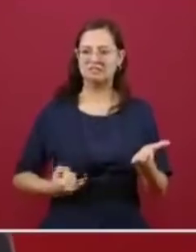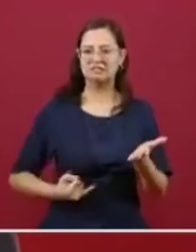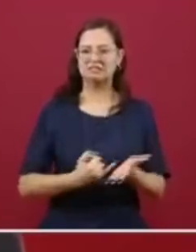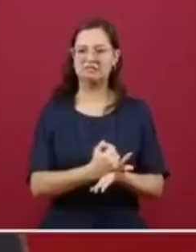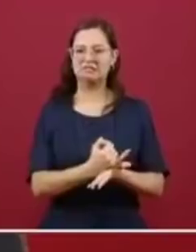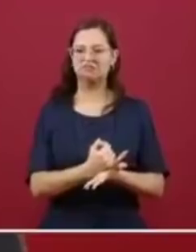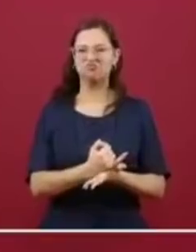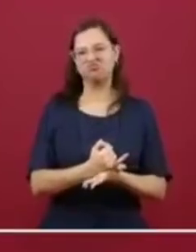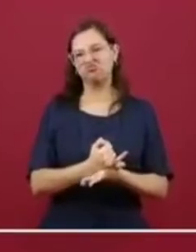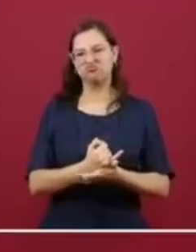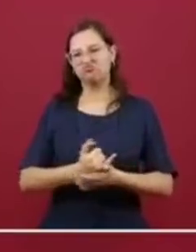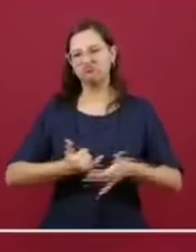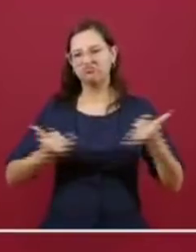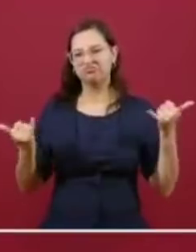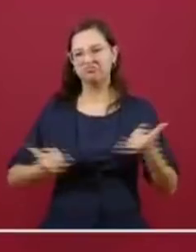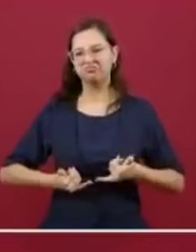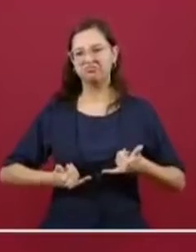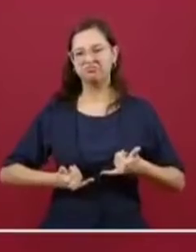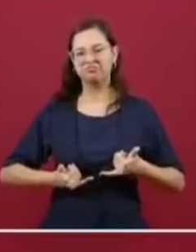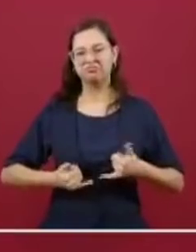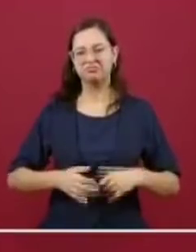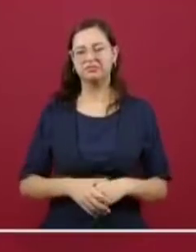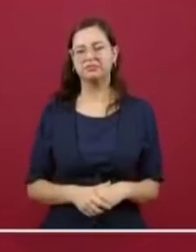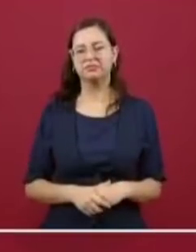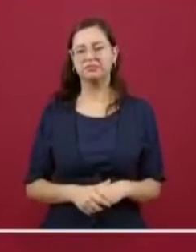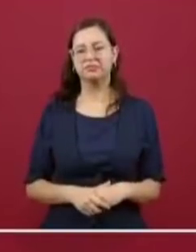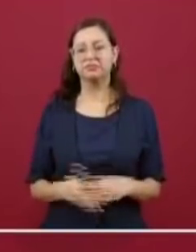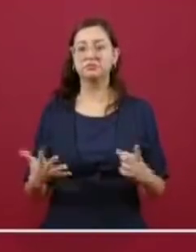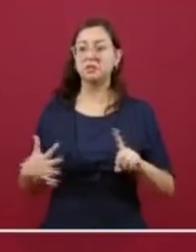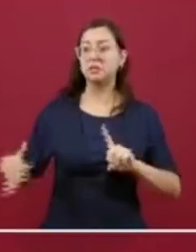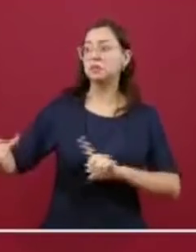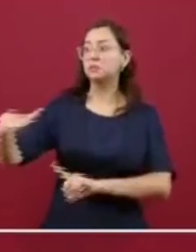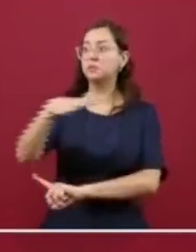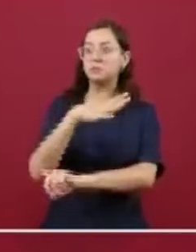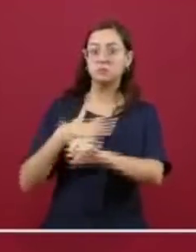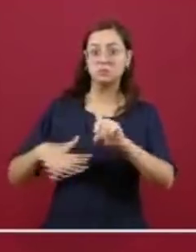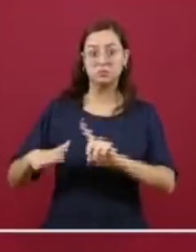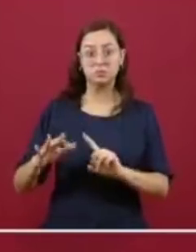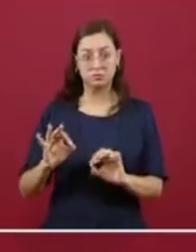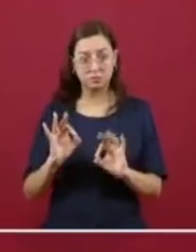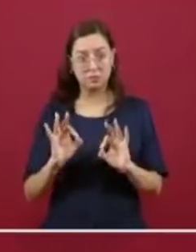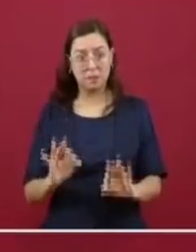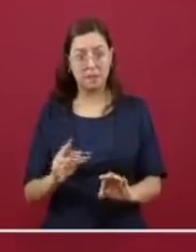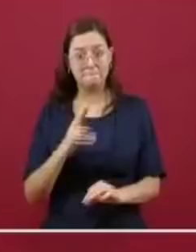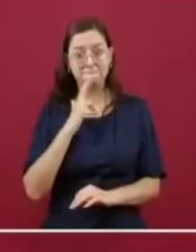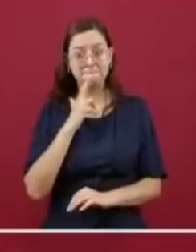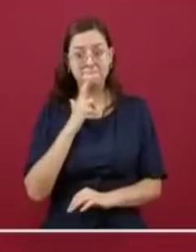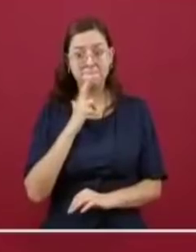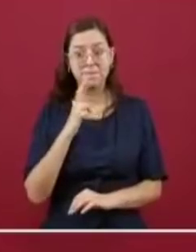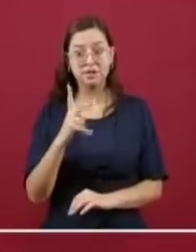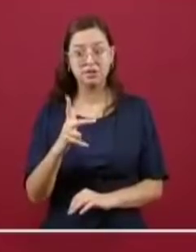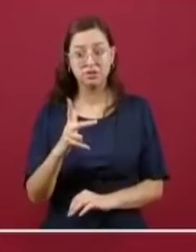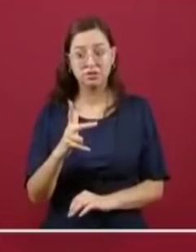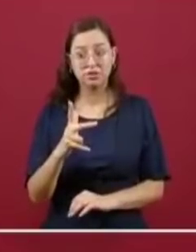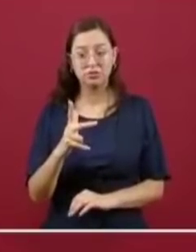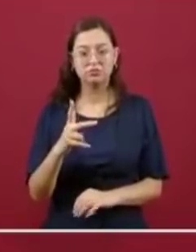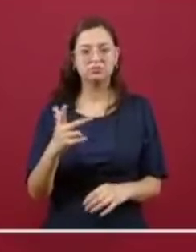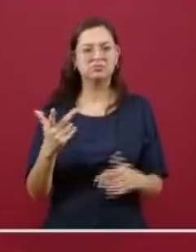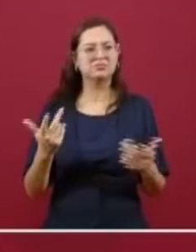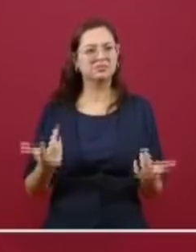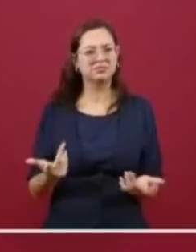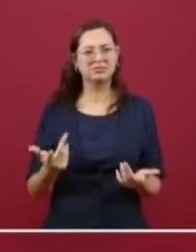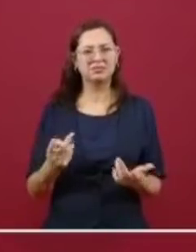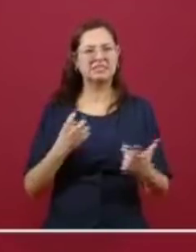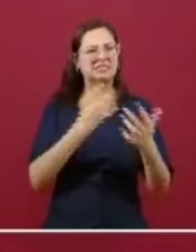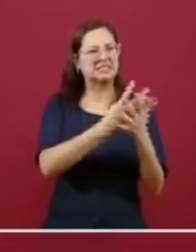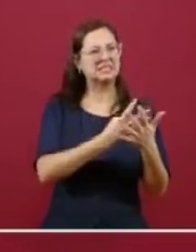antisociales. Si tenemos una sociedad mejor, no habrá necesidad